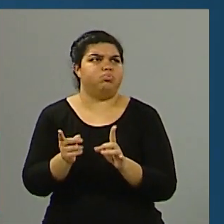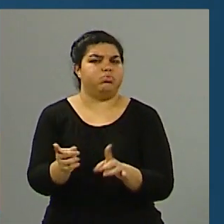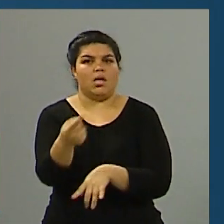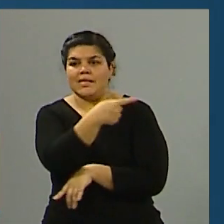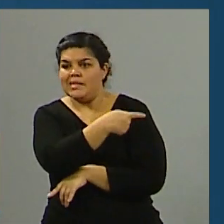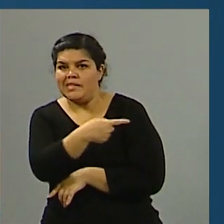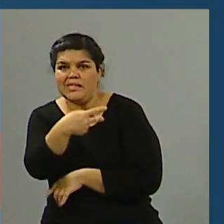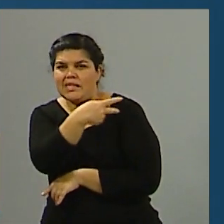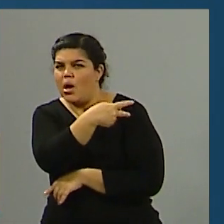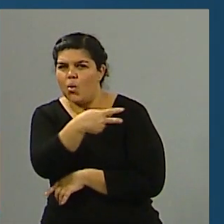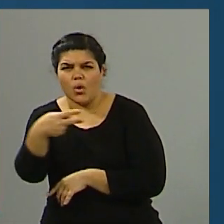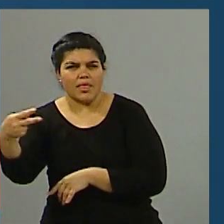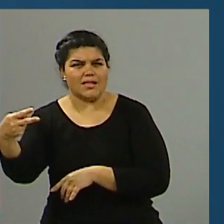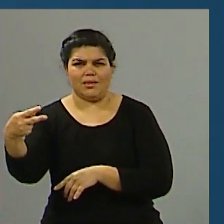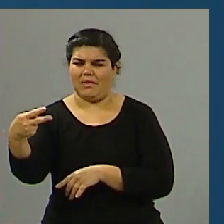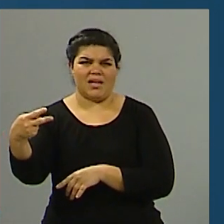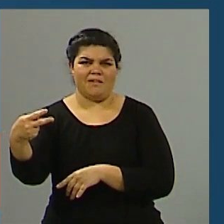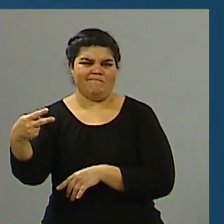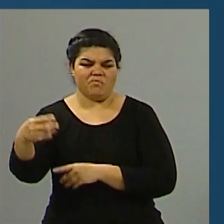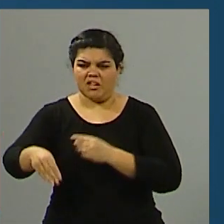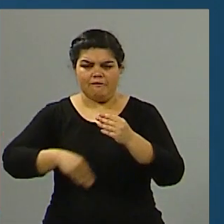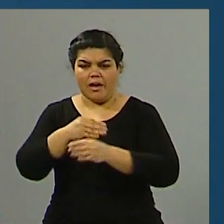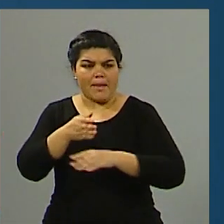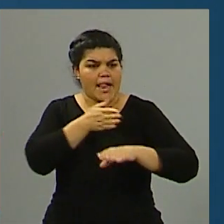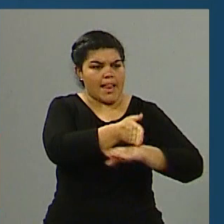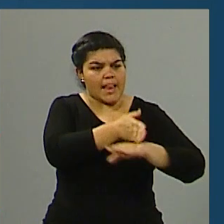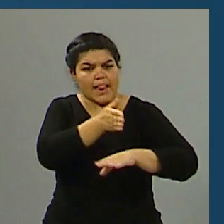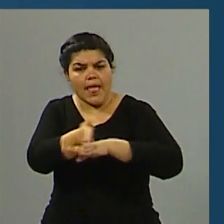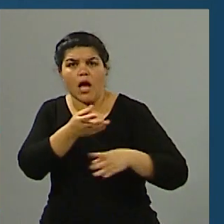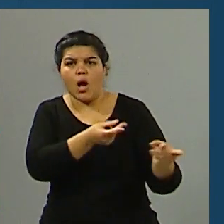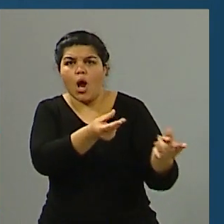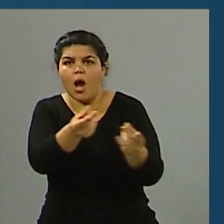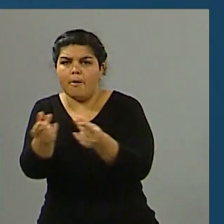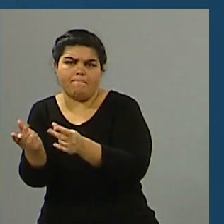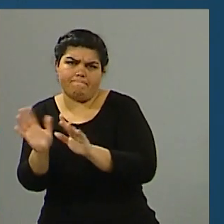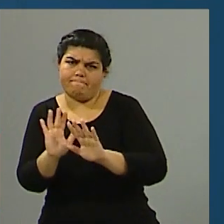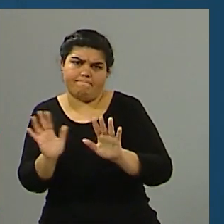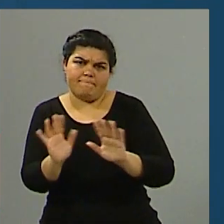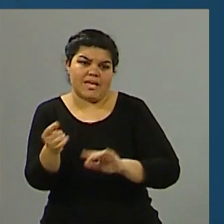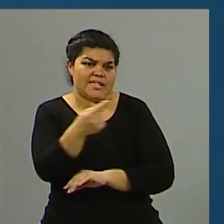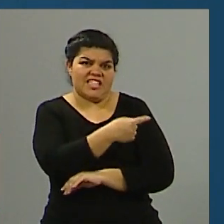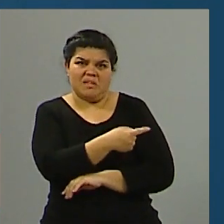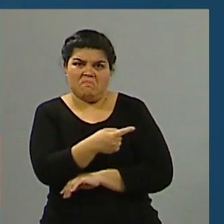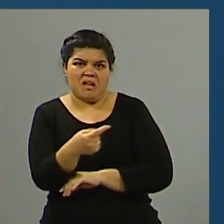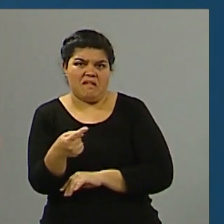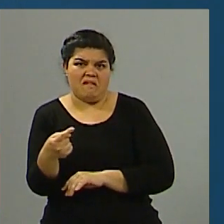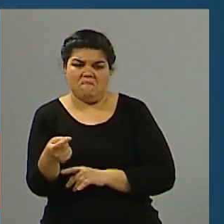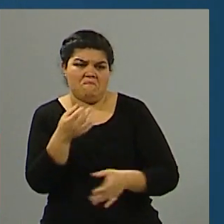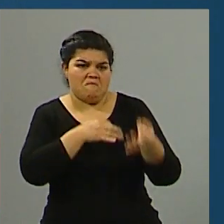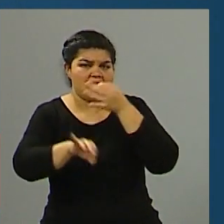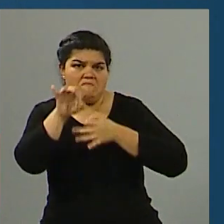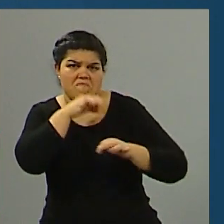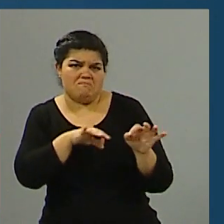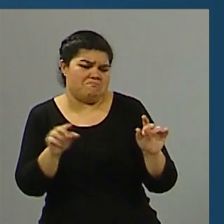familia poco vino a comprar, ¿cierto? Entonces digamos que fue una semana prácticamente perdida. A esto